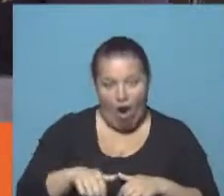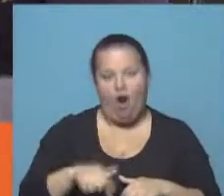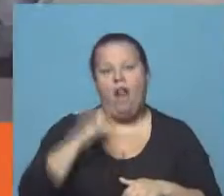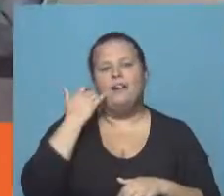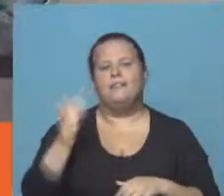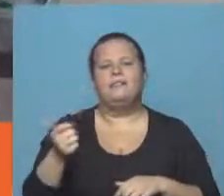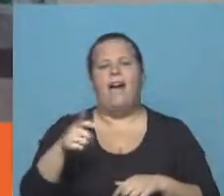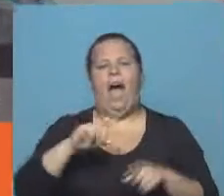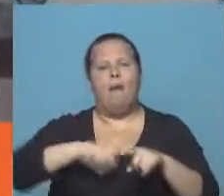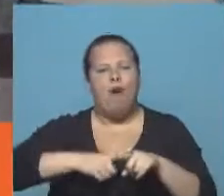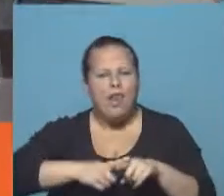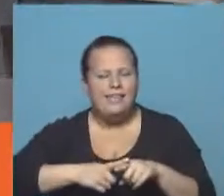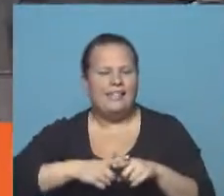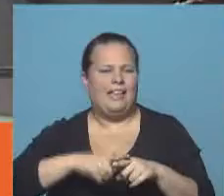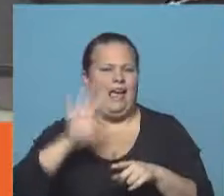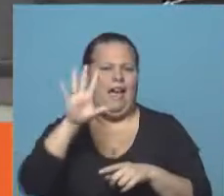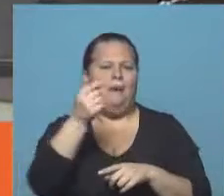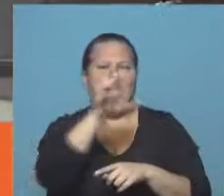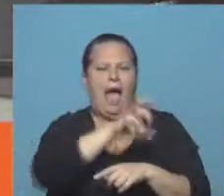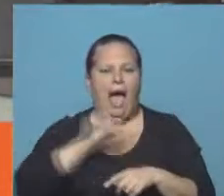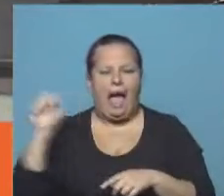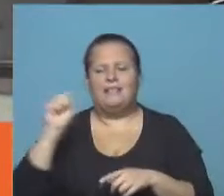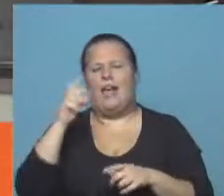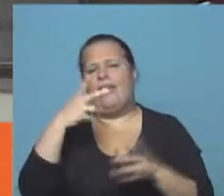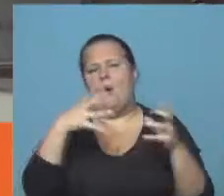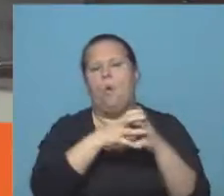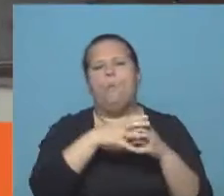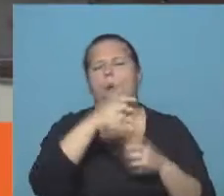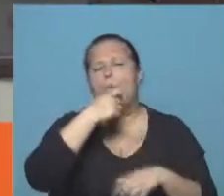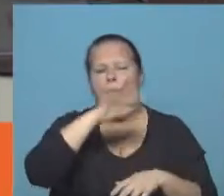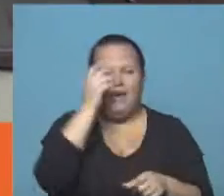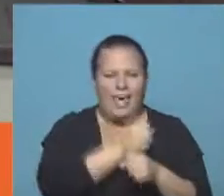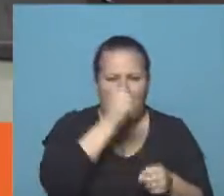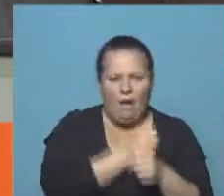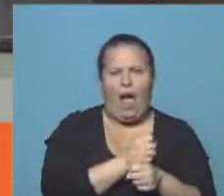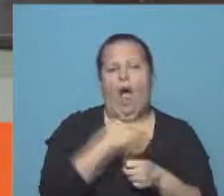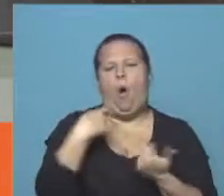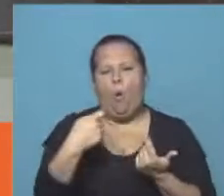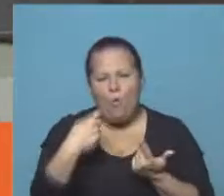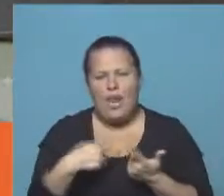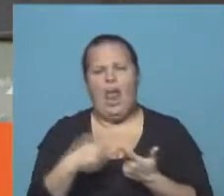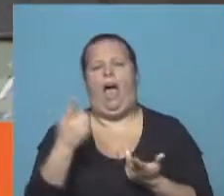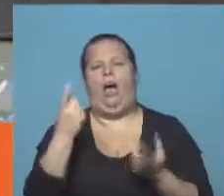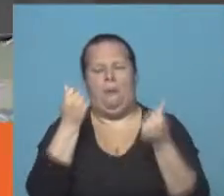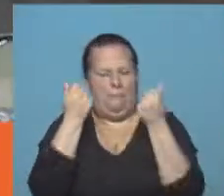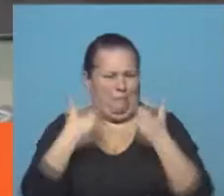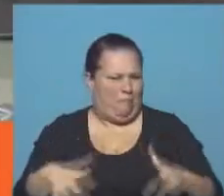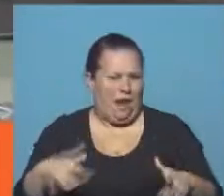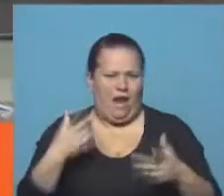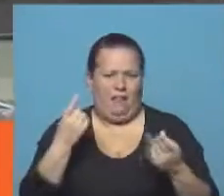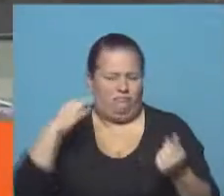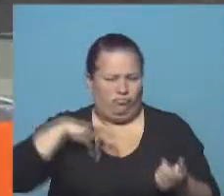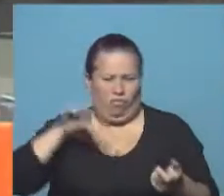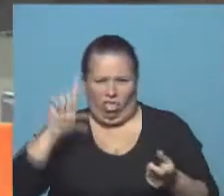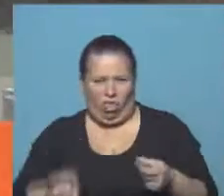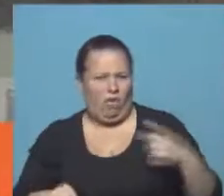han tomado políticas que transfirieron recursos desde sectores, sobre todo trabajadores, jubilados, que han tenido pérdidas importantes por adquisitivo,